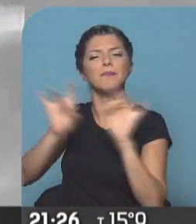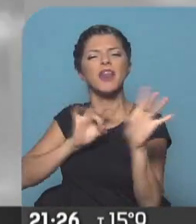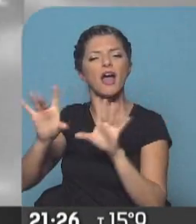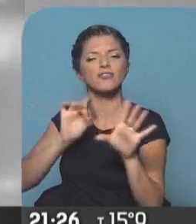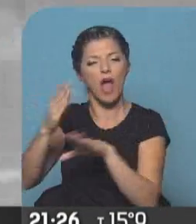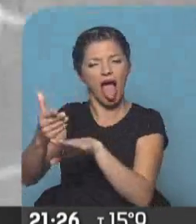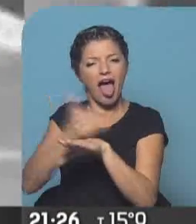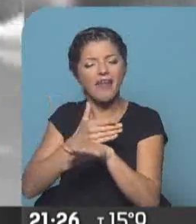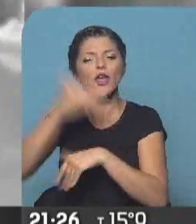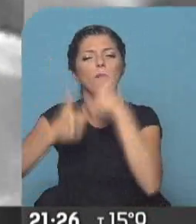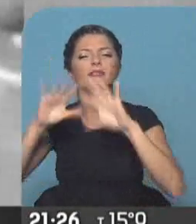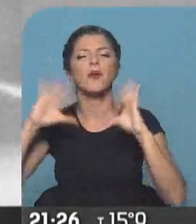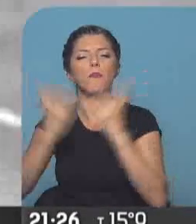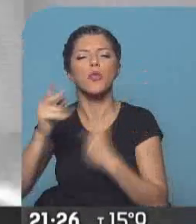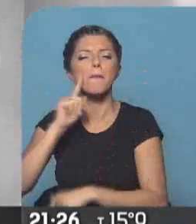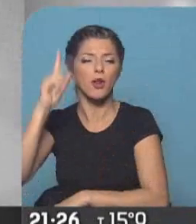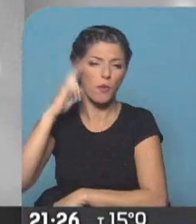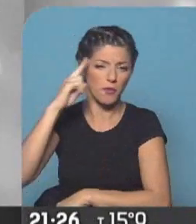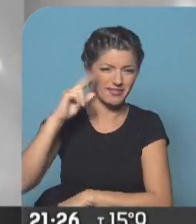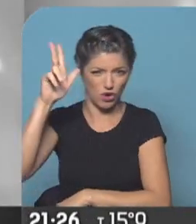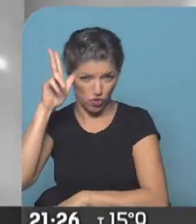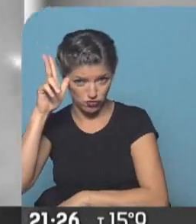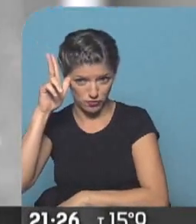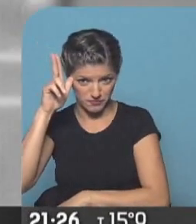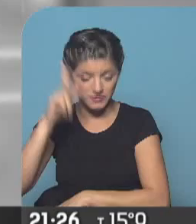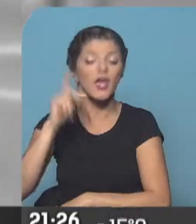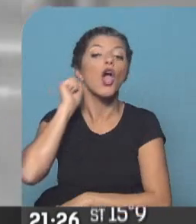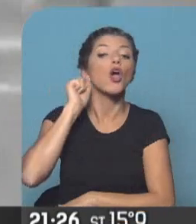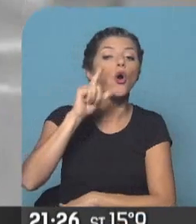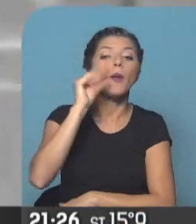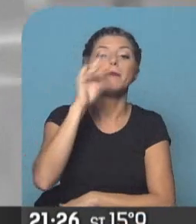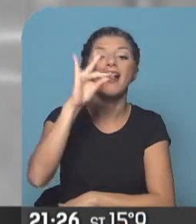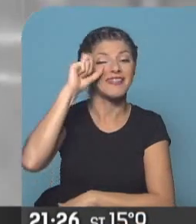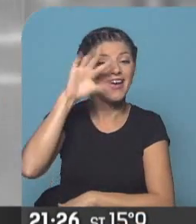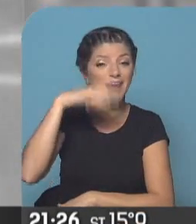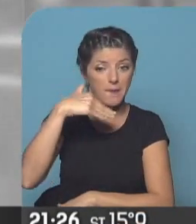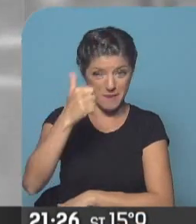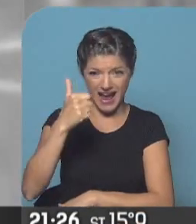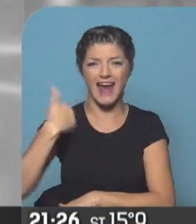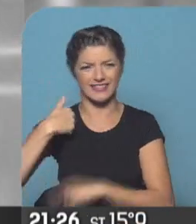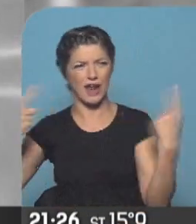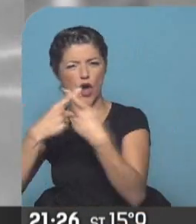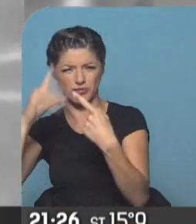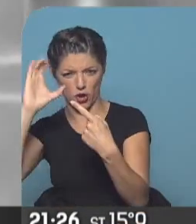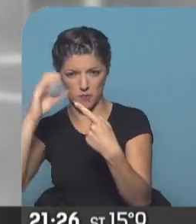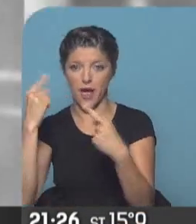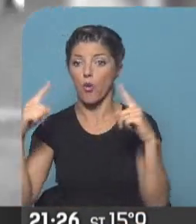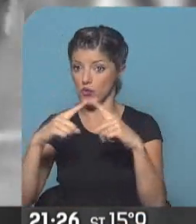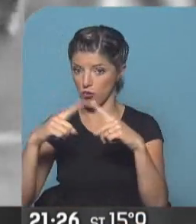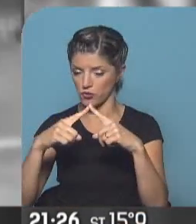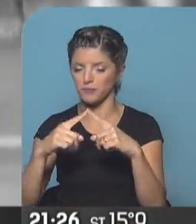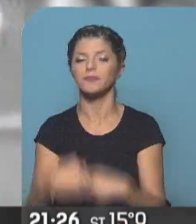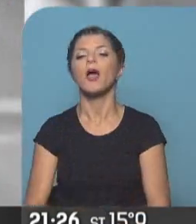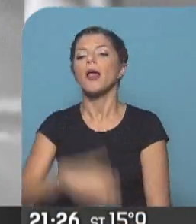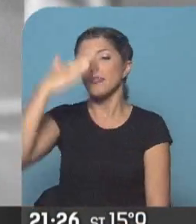previo al Mundial 98. Goles de Valderrama y Fernando Cáceres, Argentina-Colombia 1-1. Y el recuerdo de la Bombonera es el